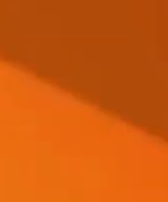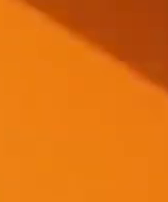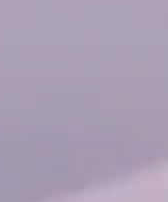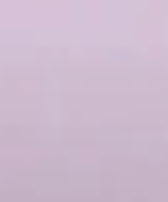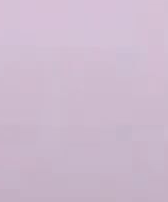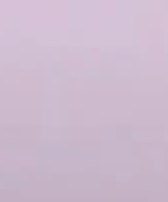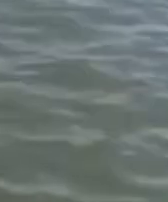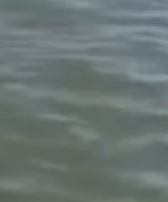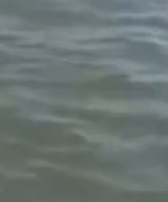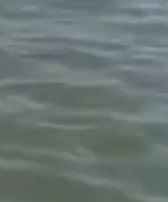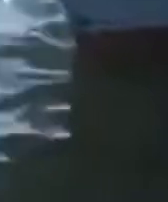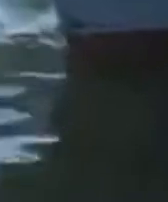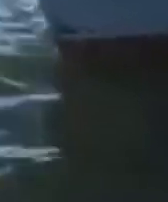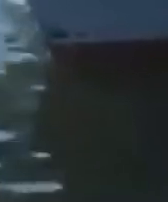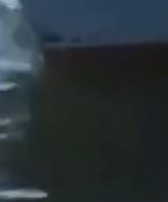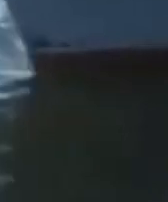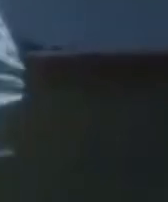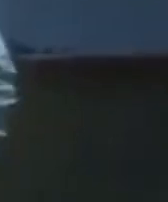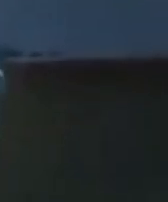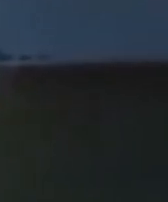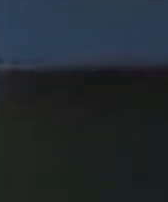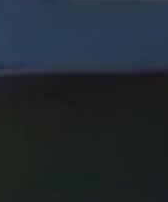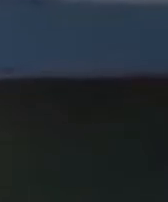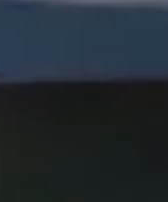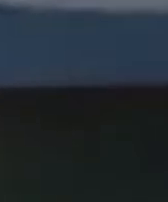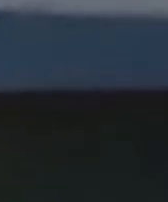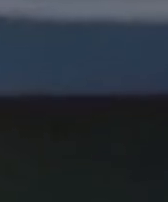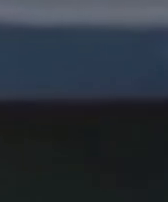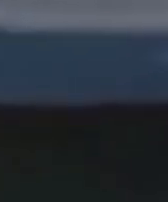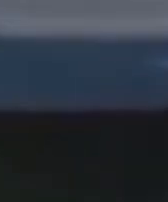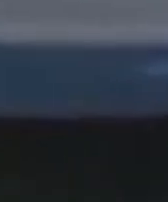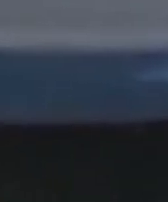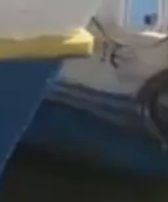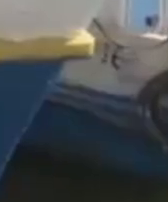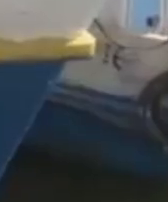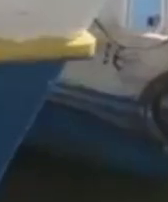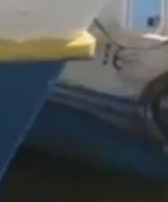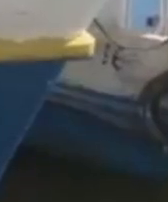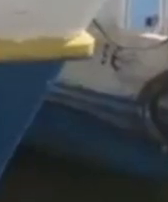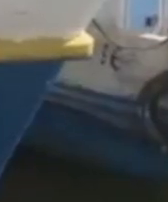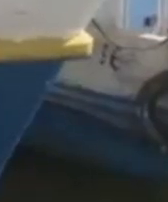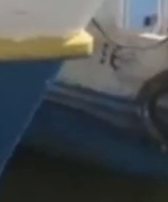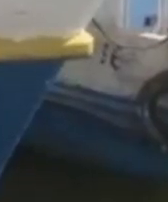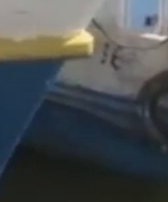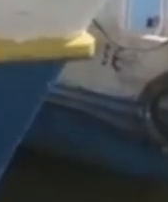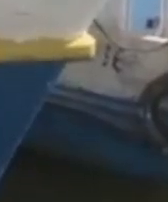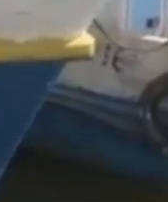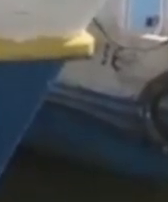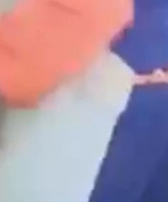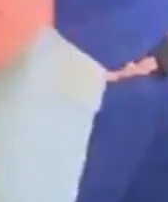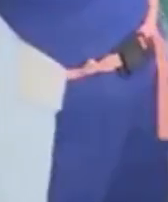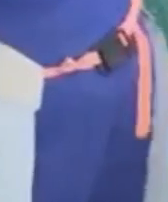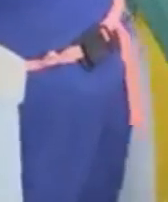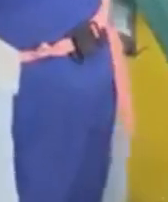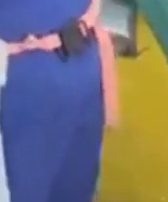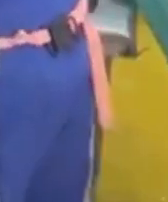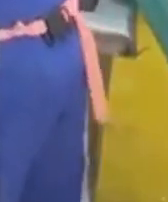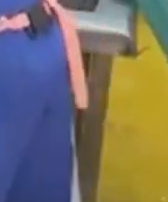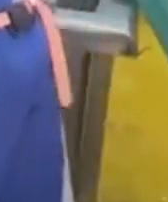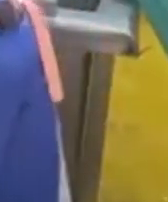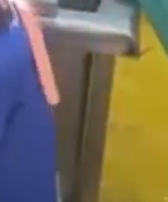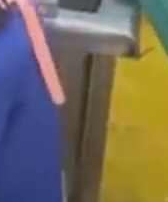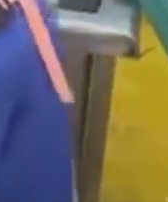navegando. Aunque con déficit en las materias primas y el combustible en el último tiempo, la empresa pesquera industrial La